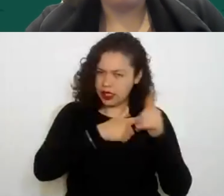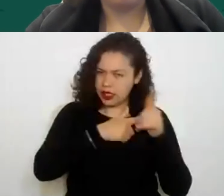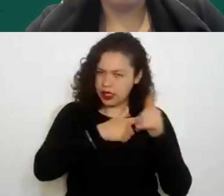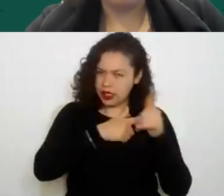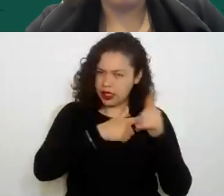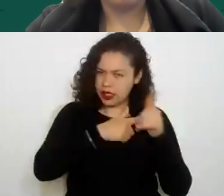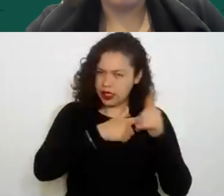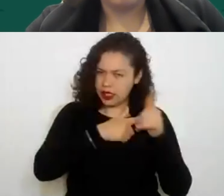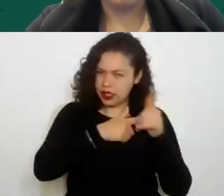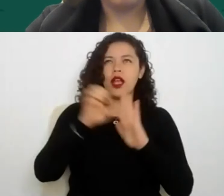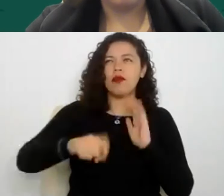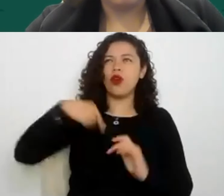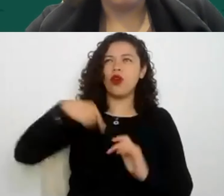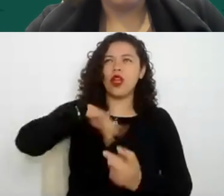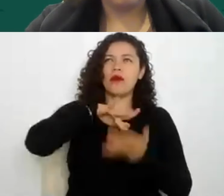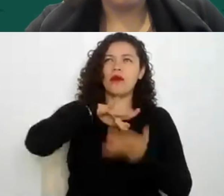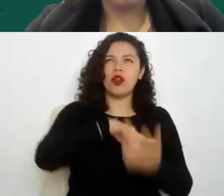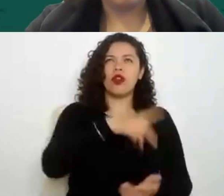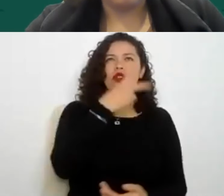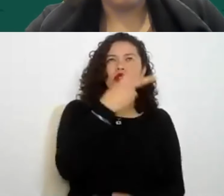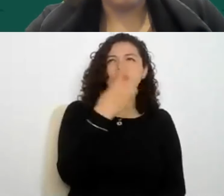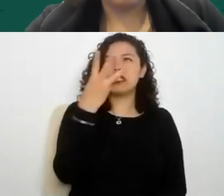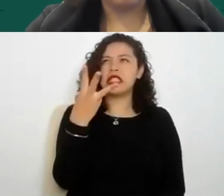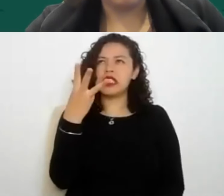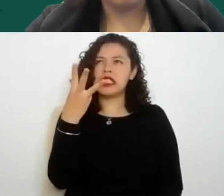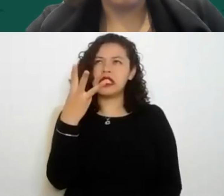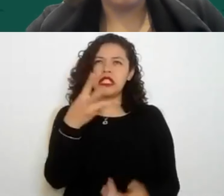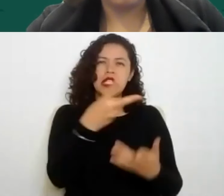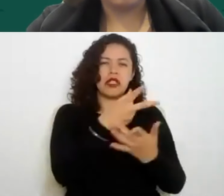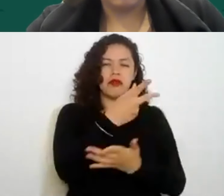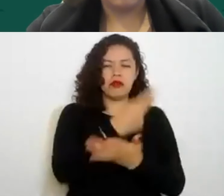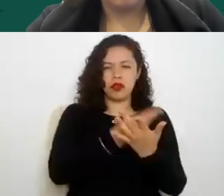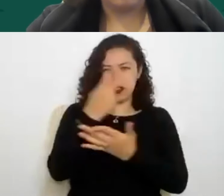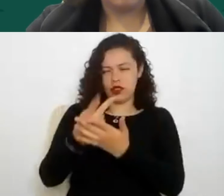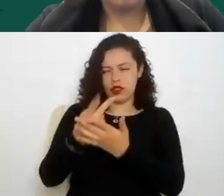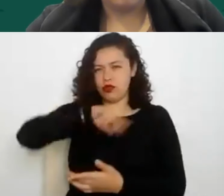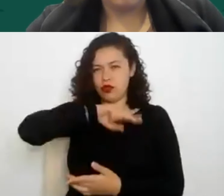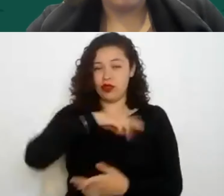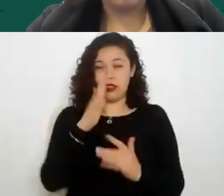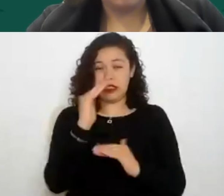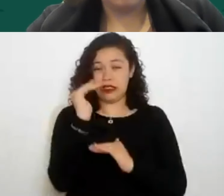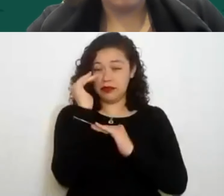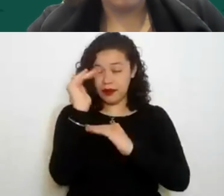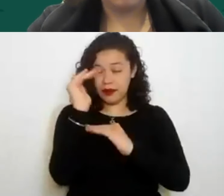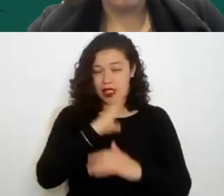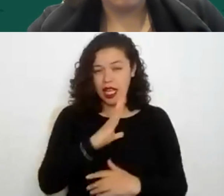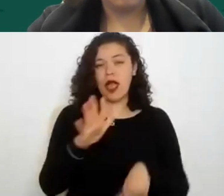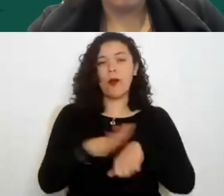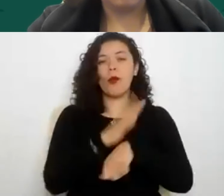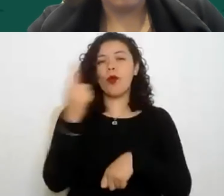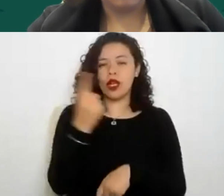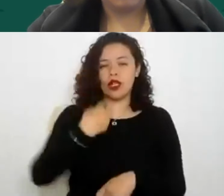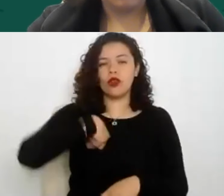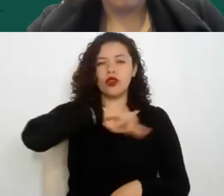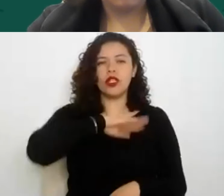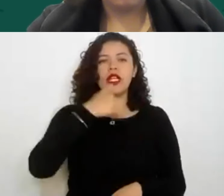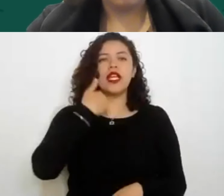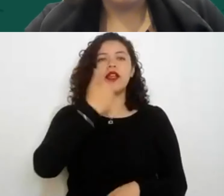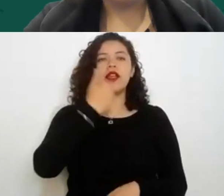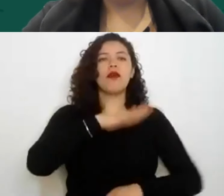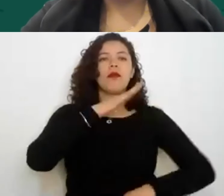2-3 causas. La verdad es que somos muy limitados porque nosotros buscamos darle esa certeza a